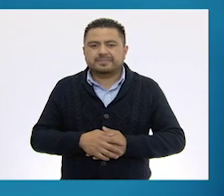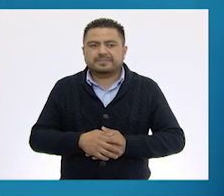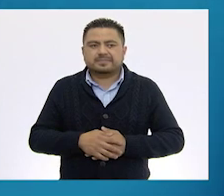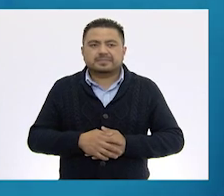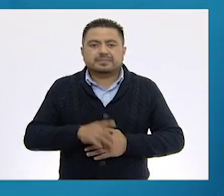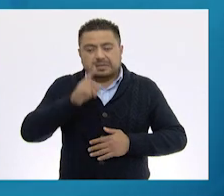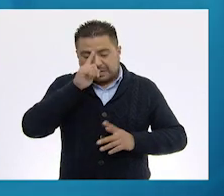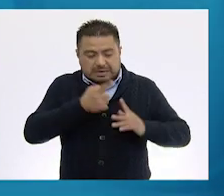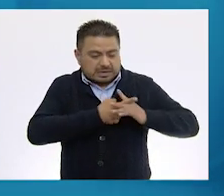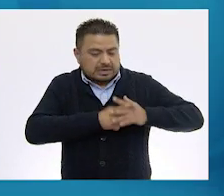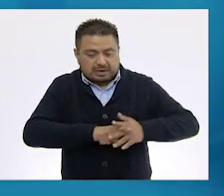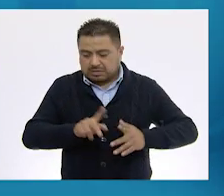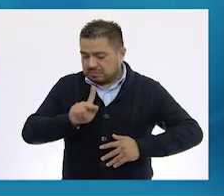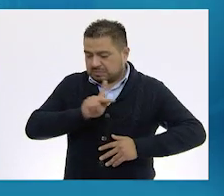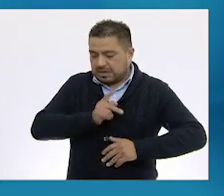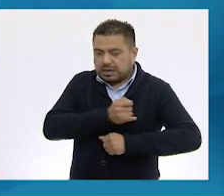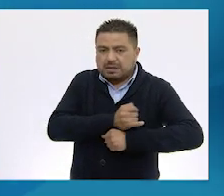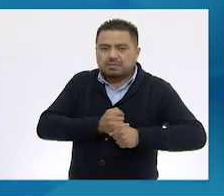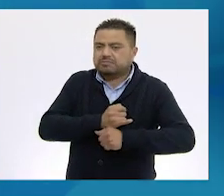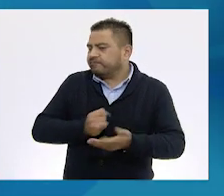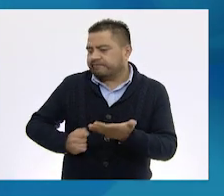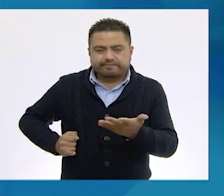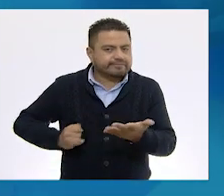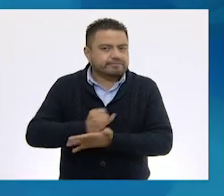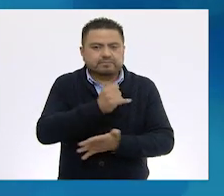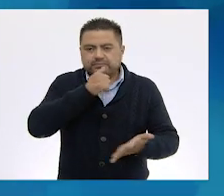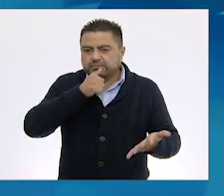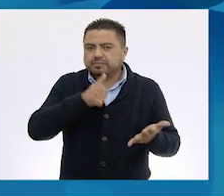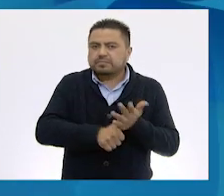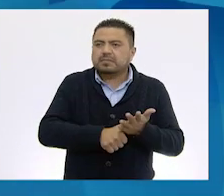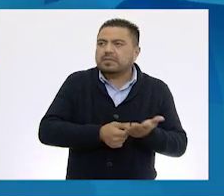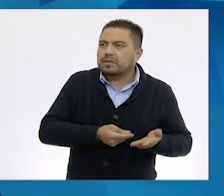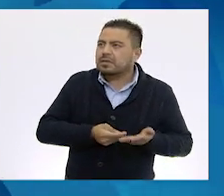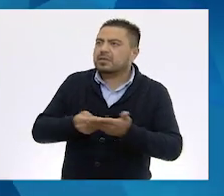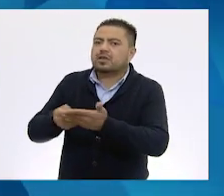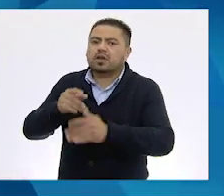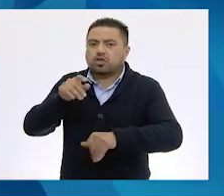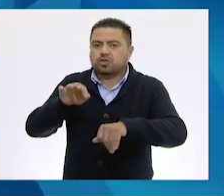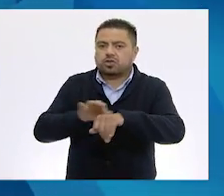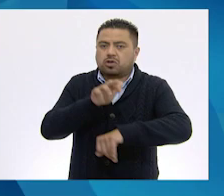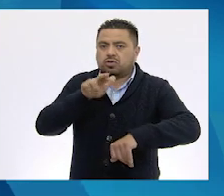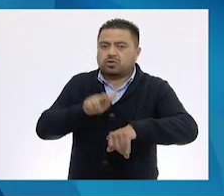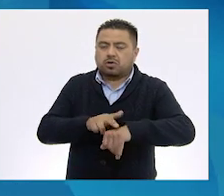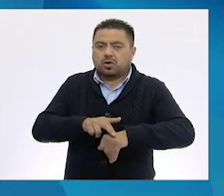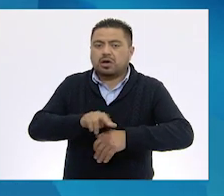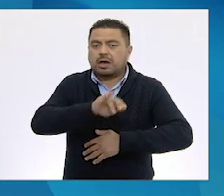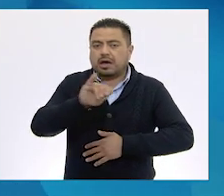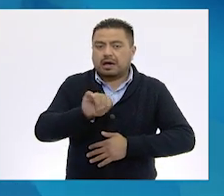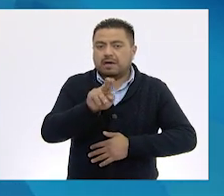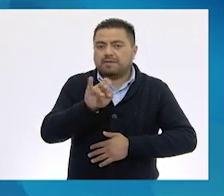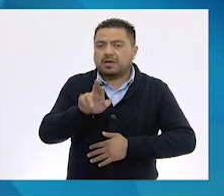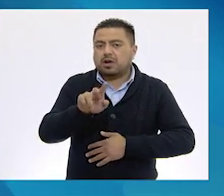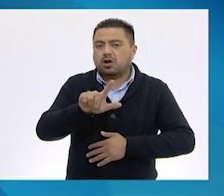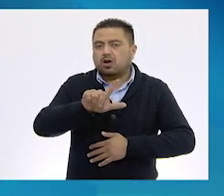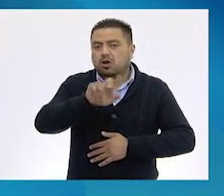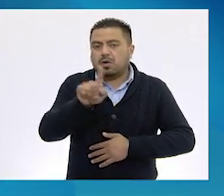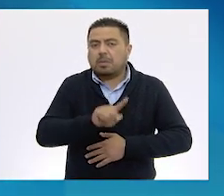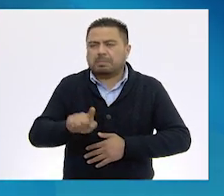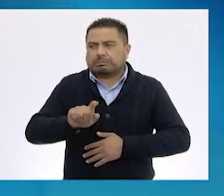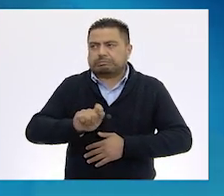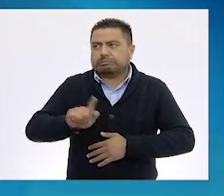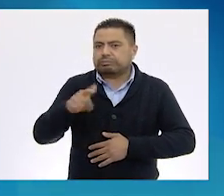Para iniciar nuestra investigación, decidimos enviarle una carta al doctor Alfredo López Austin, experto en esos